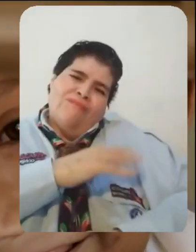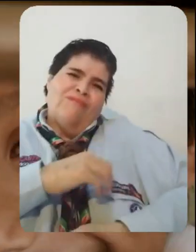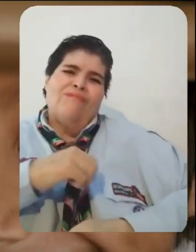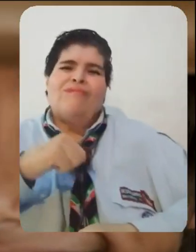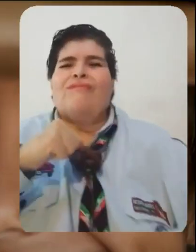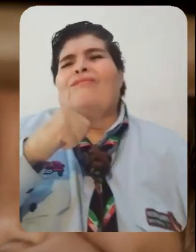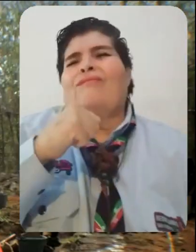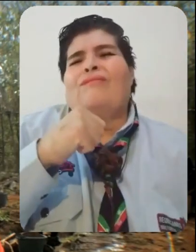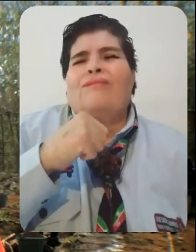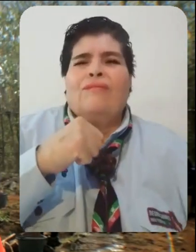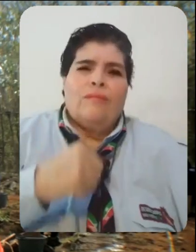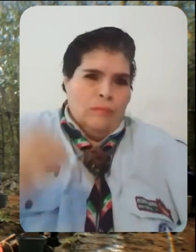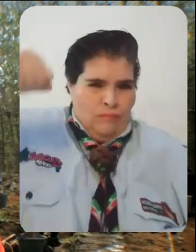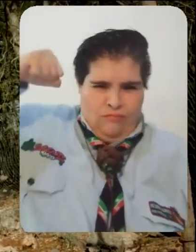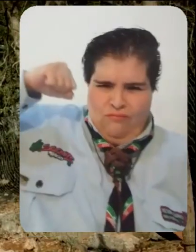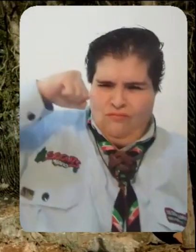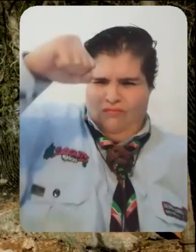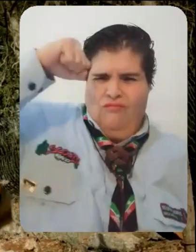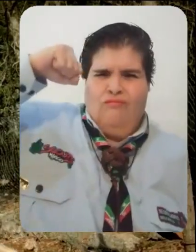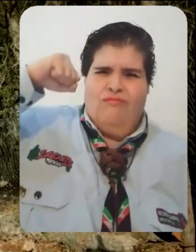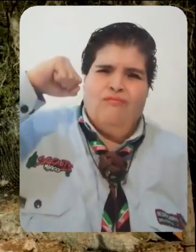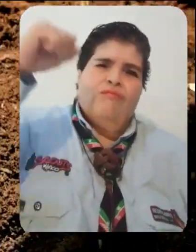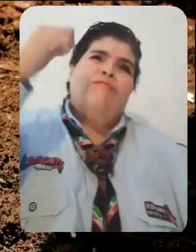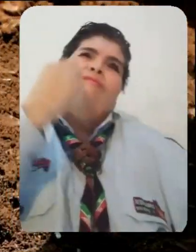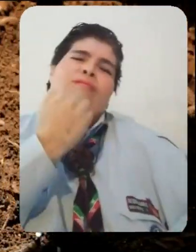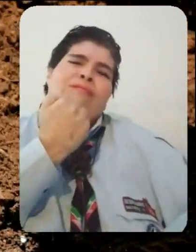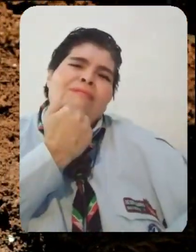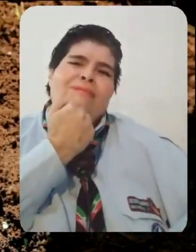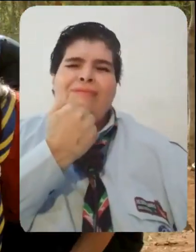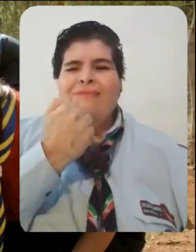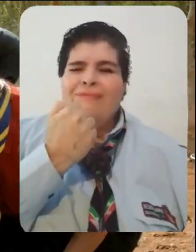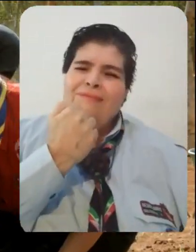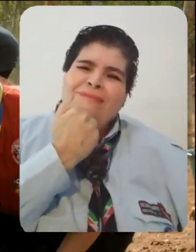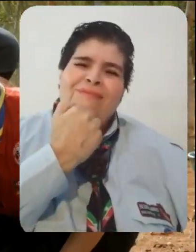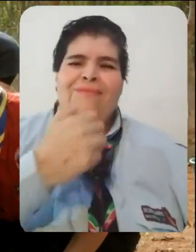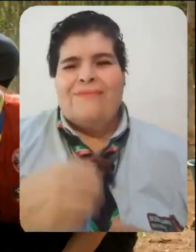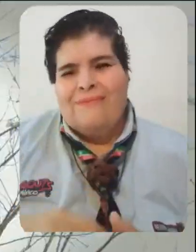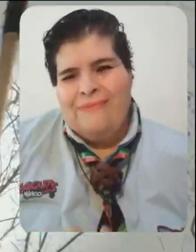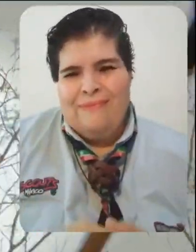cuántas penas tenga que superar.